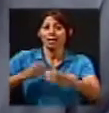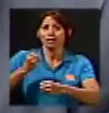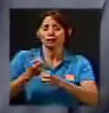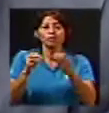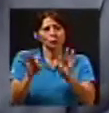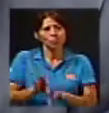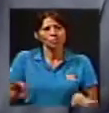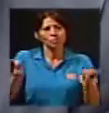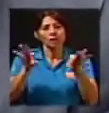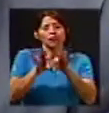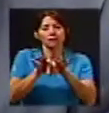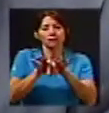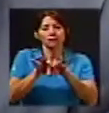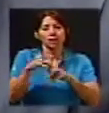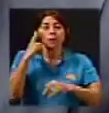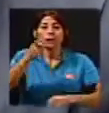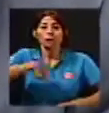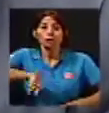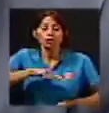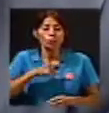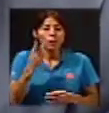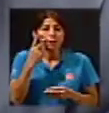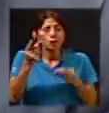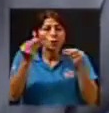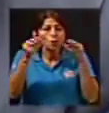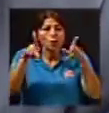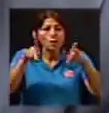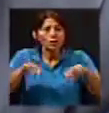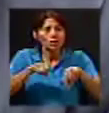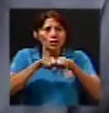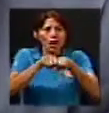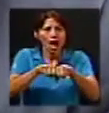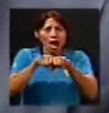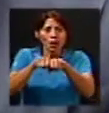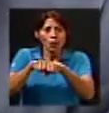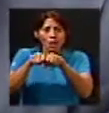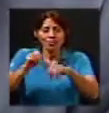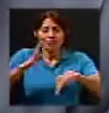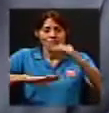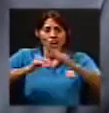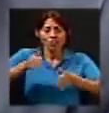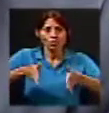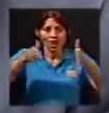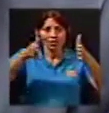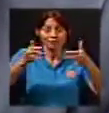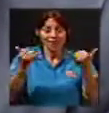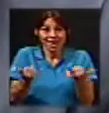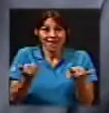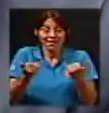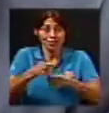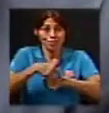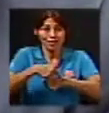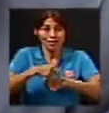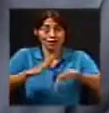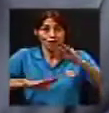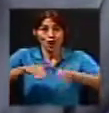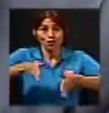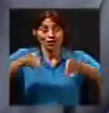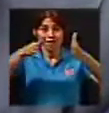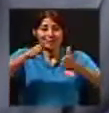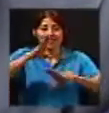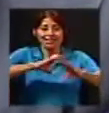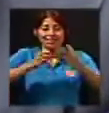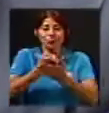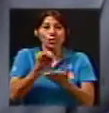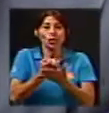cuanto vemos la gran cantidad de graduados que ha tenido la facultad. En estos momentos es la facultad que más graduados tiene de toda la Universidad de